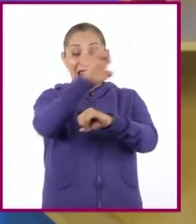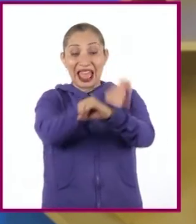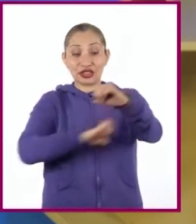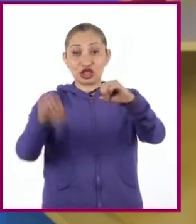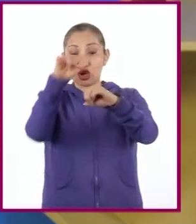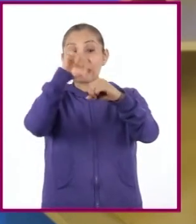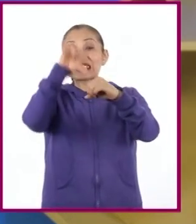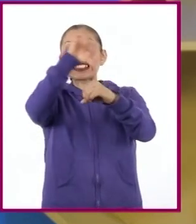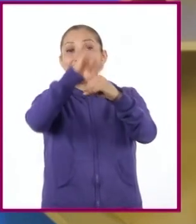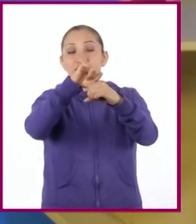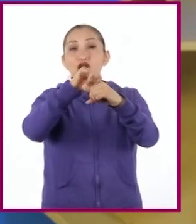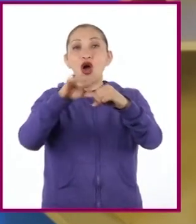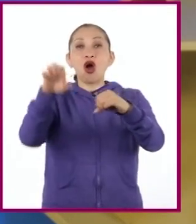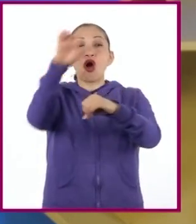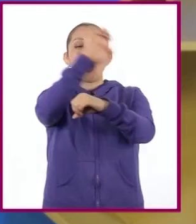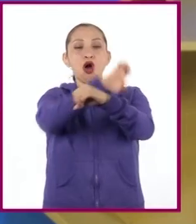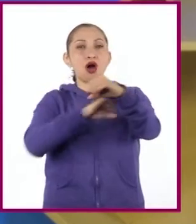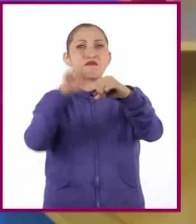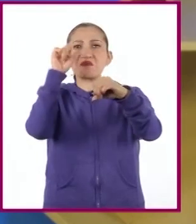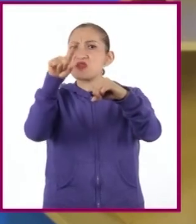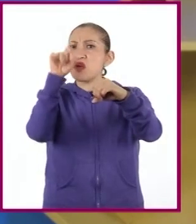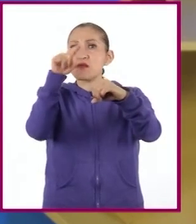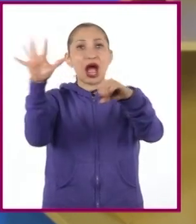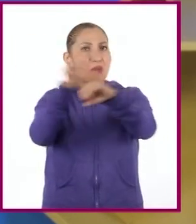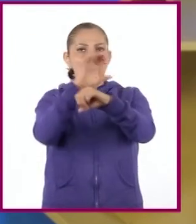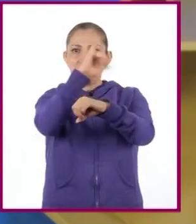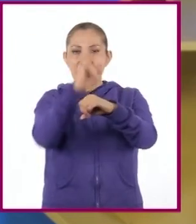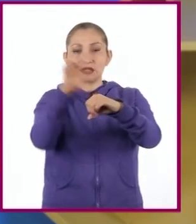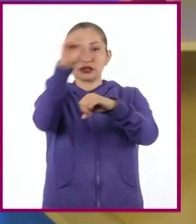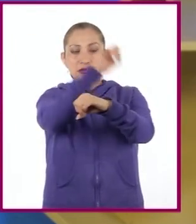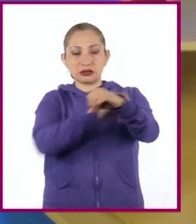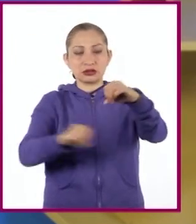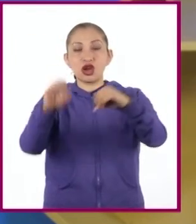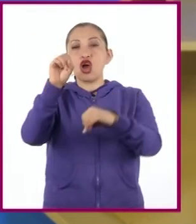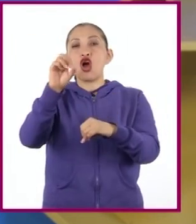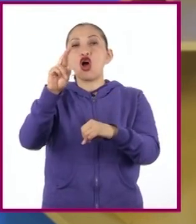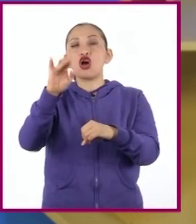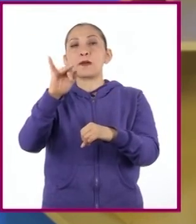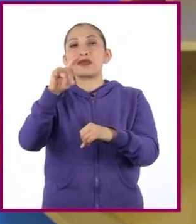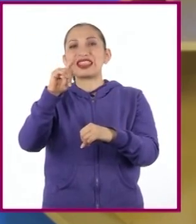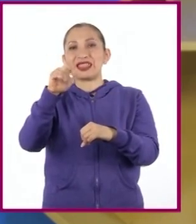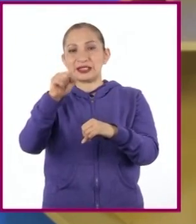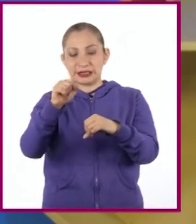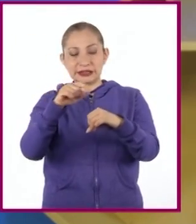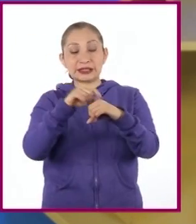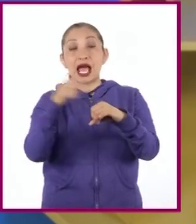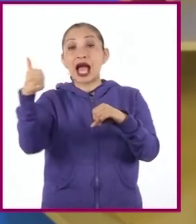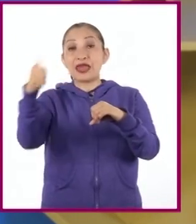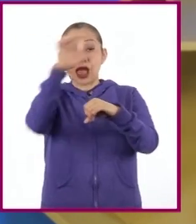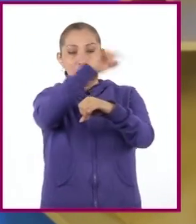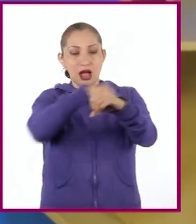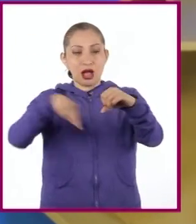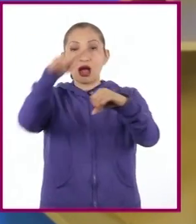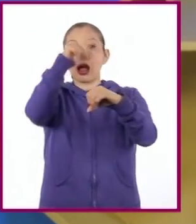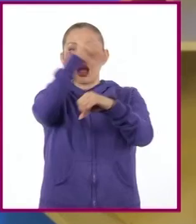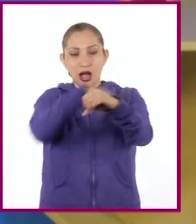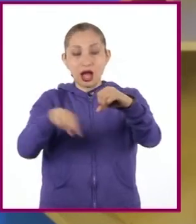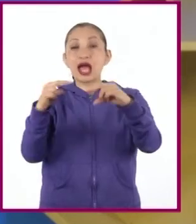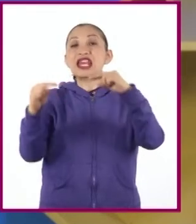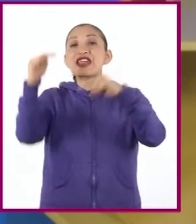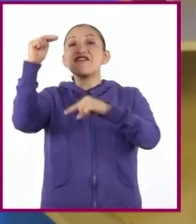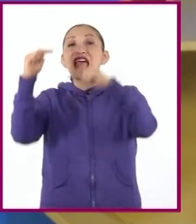del núcleo en trayectorias definidas, llamadas órbitas. A cada órbita le corresponde un